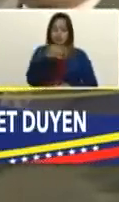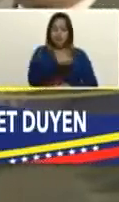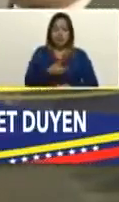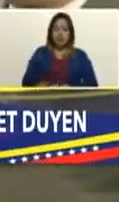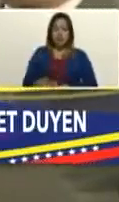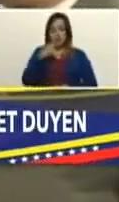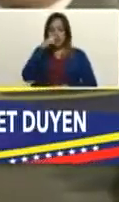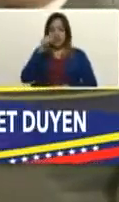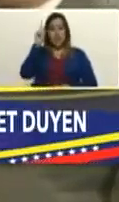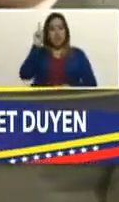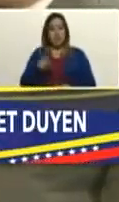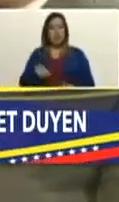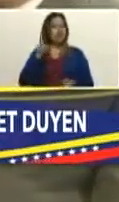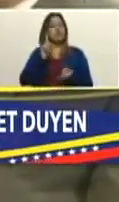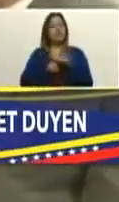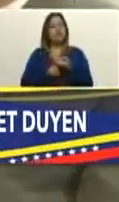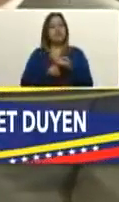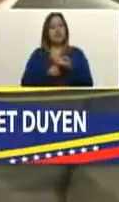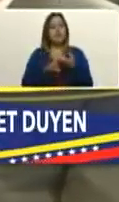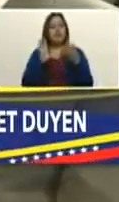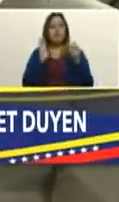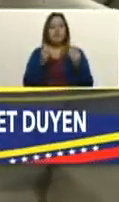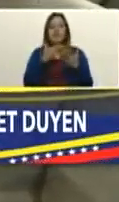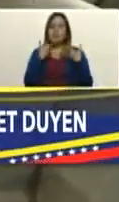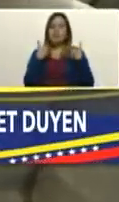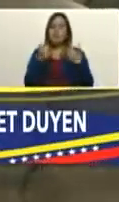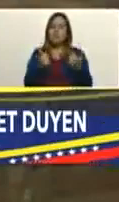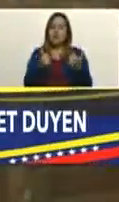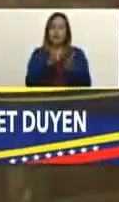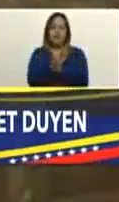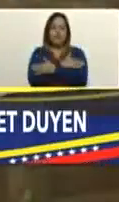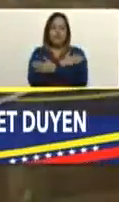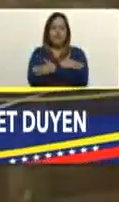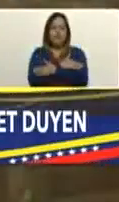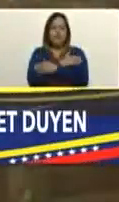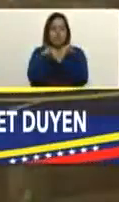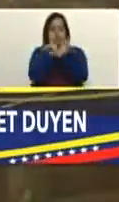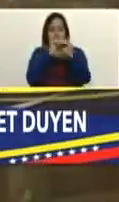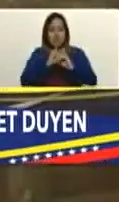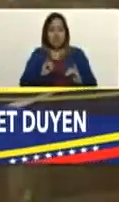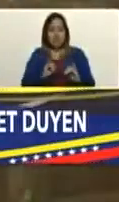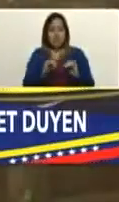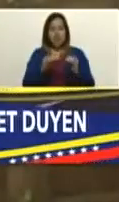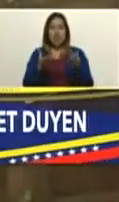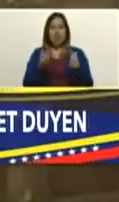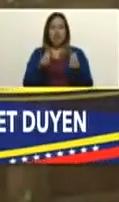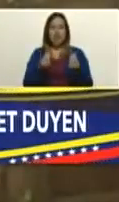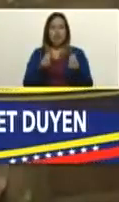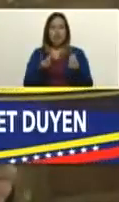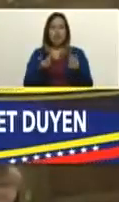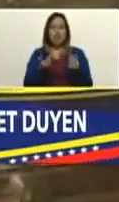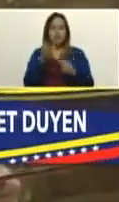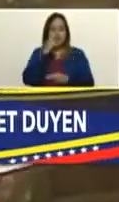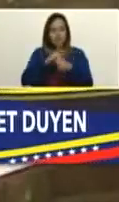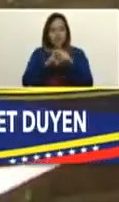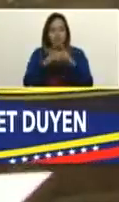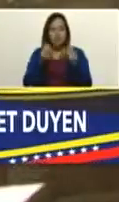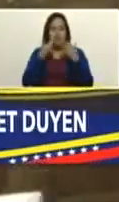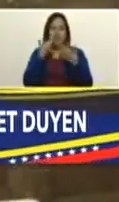su primera combatiente, mucha salud, felicidad y muchísimo éxito, excelencia. Muchísimas